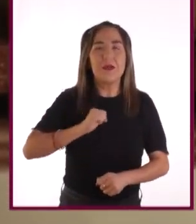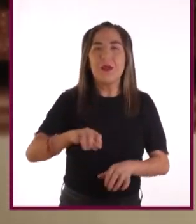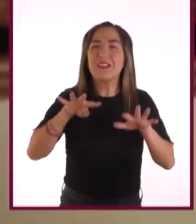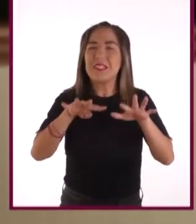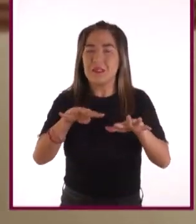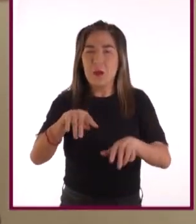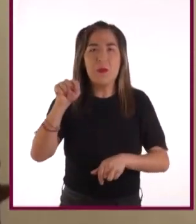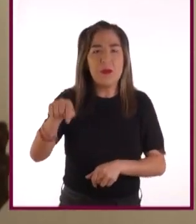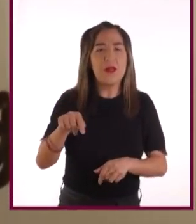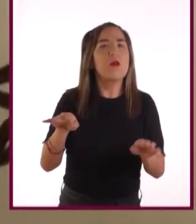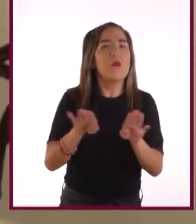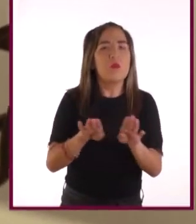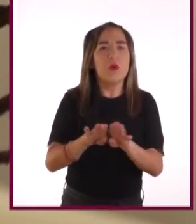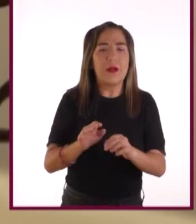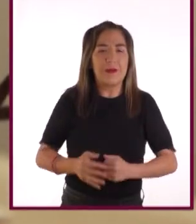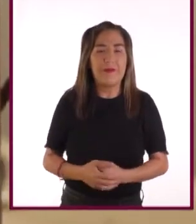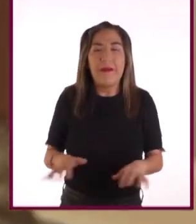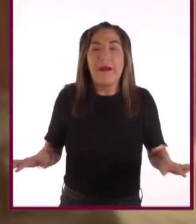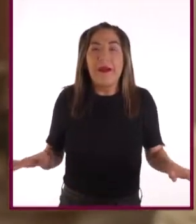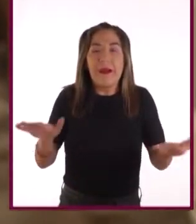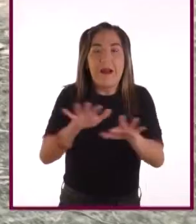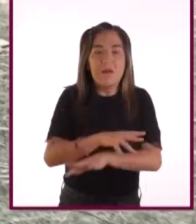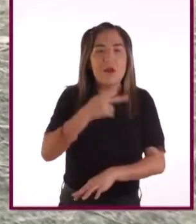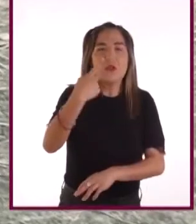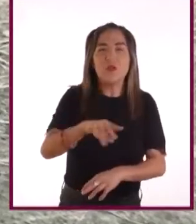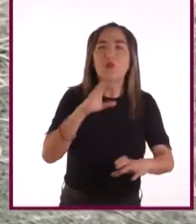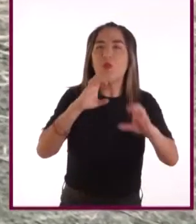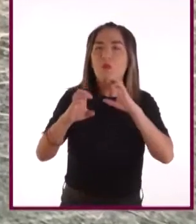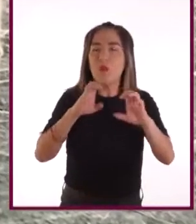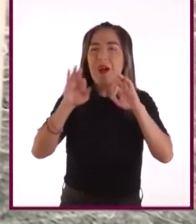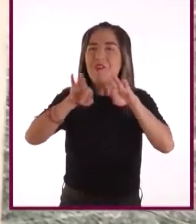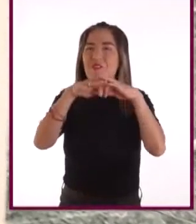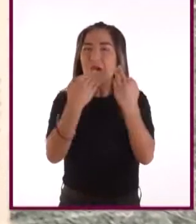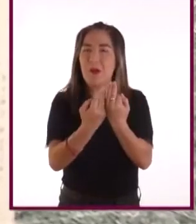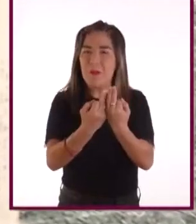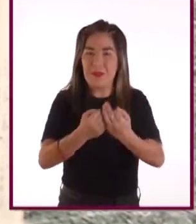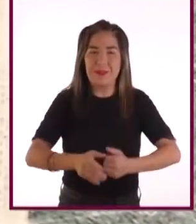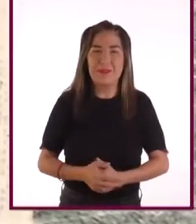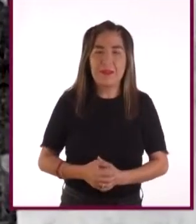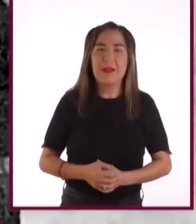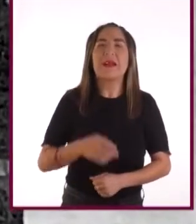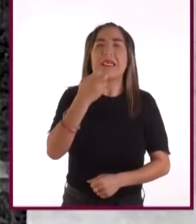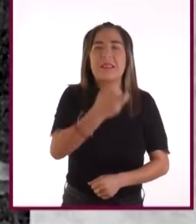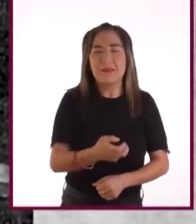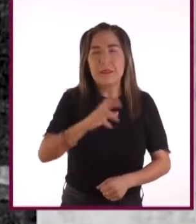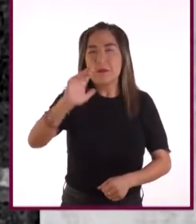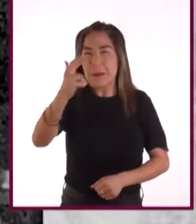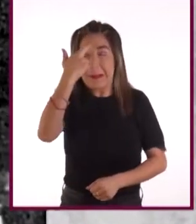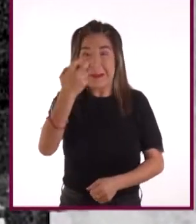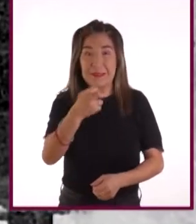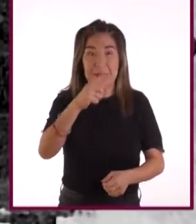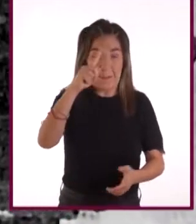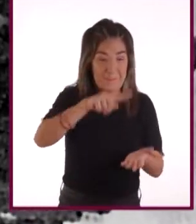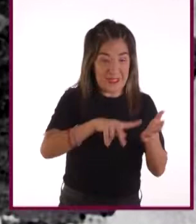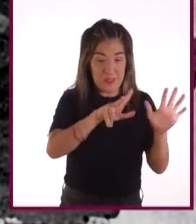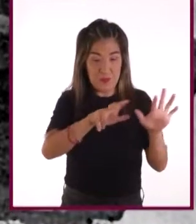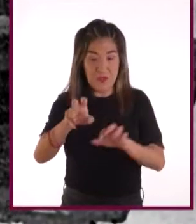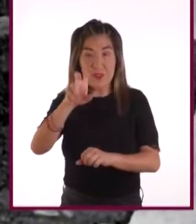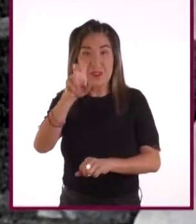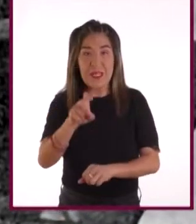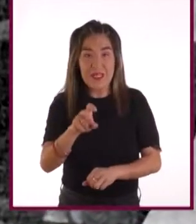fin principal de este binomio fue cambiar la forma en que se comunicaban las personas. Recordemos que hacia